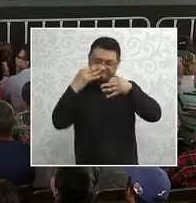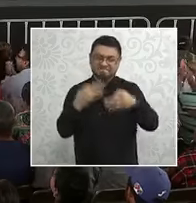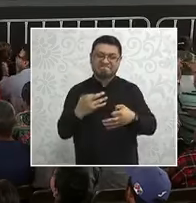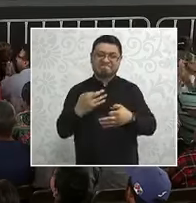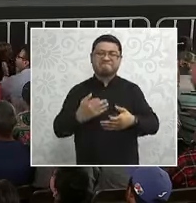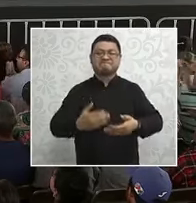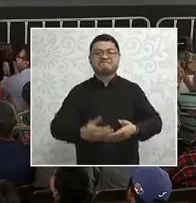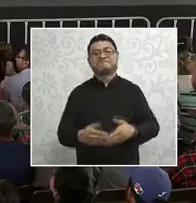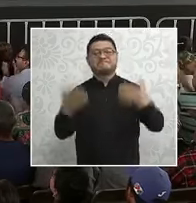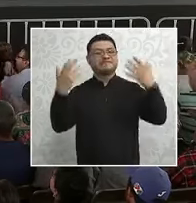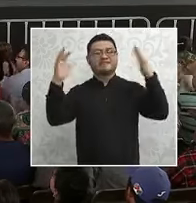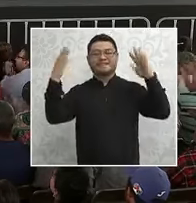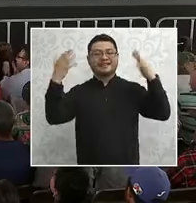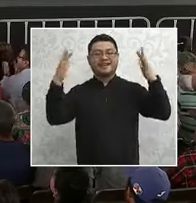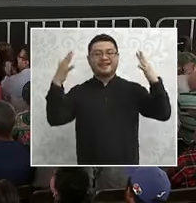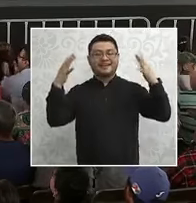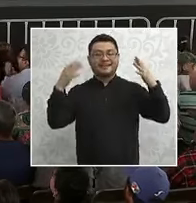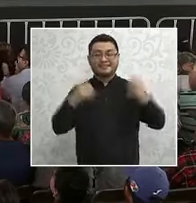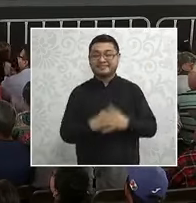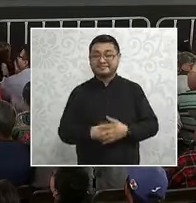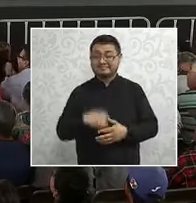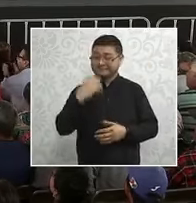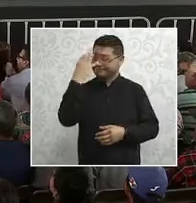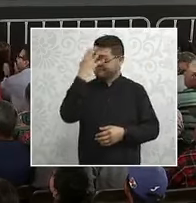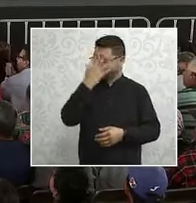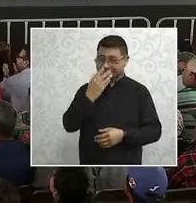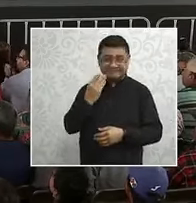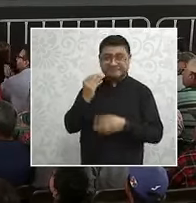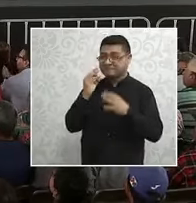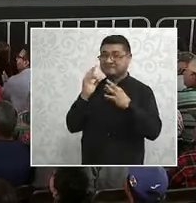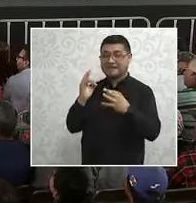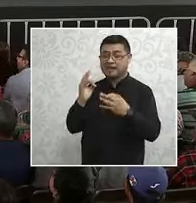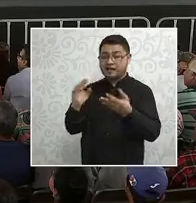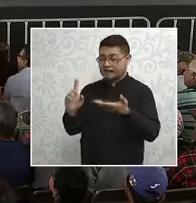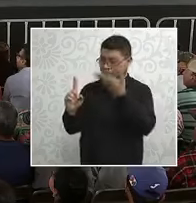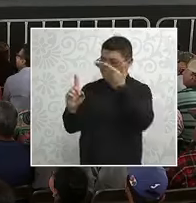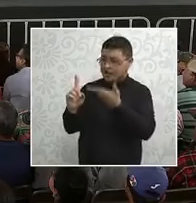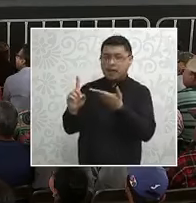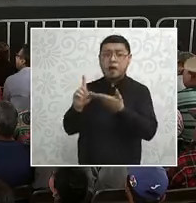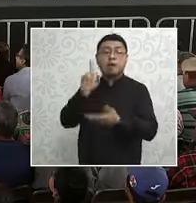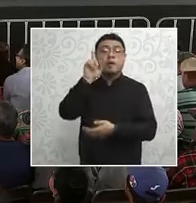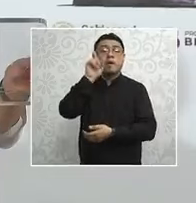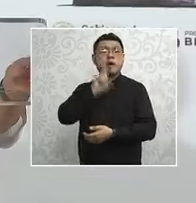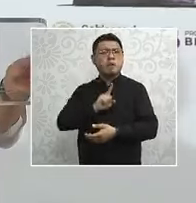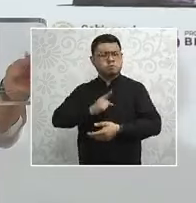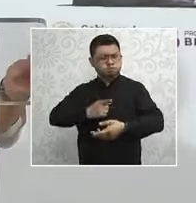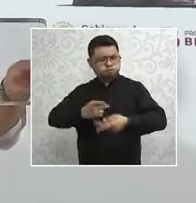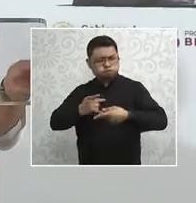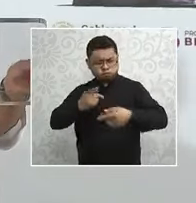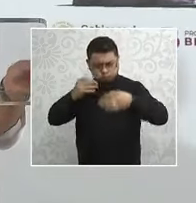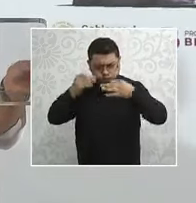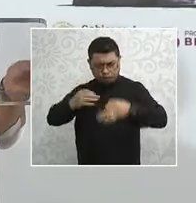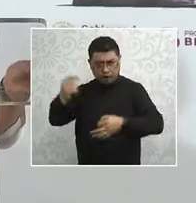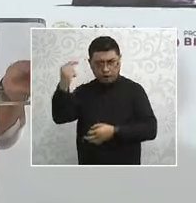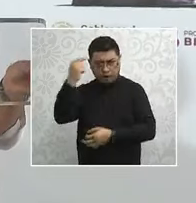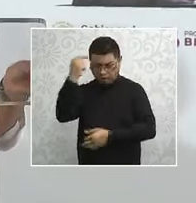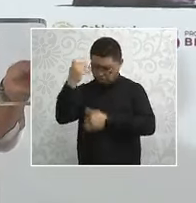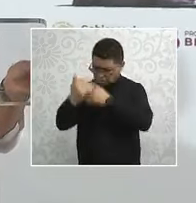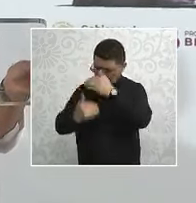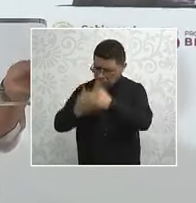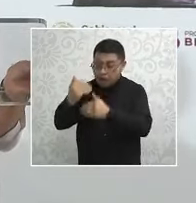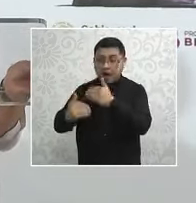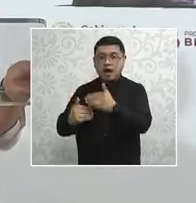sh Quién es una mujer preparada sensible